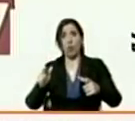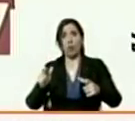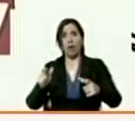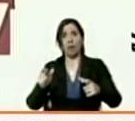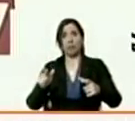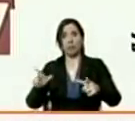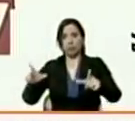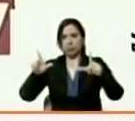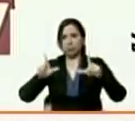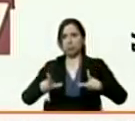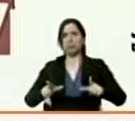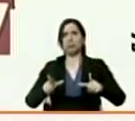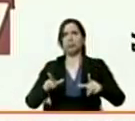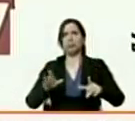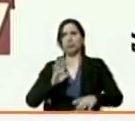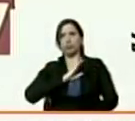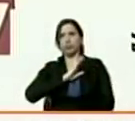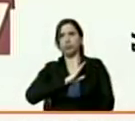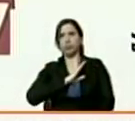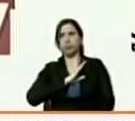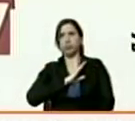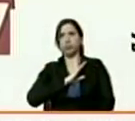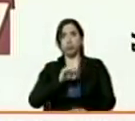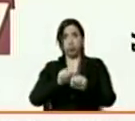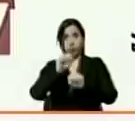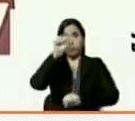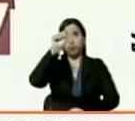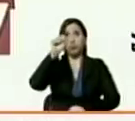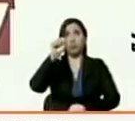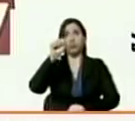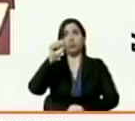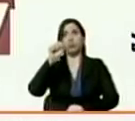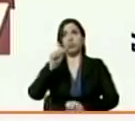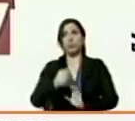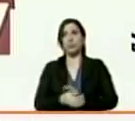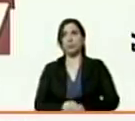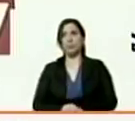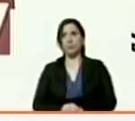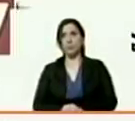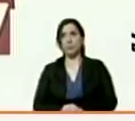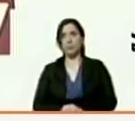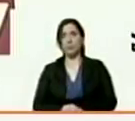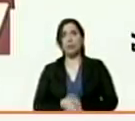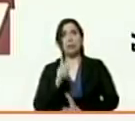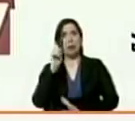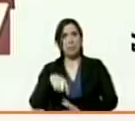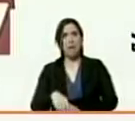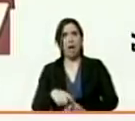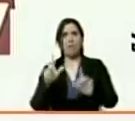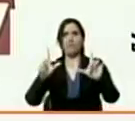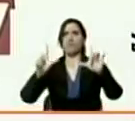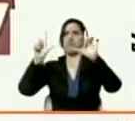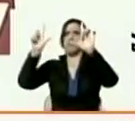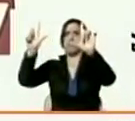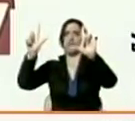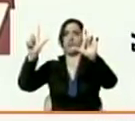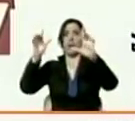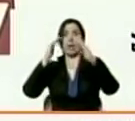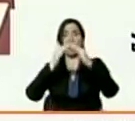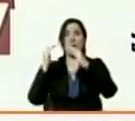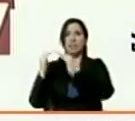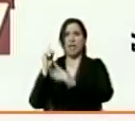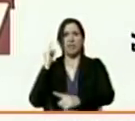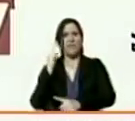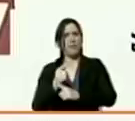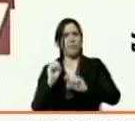¿cómo se llama? Su diploma, inclusive, ¿cómo se llama? Montado. Eso tenemos que